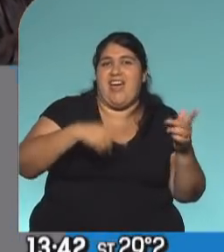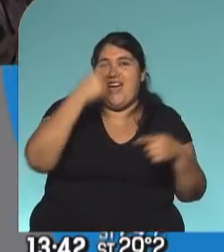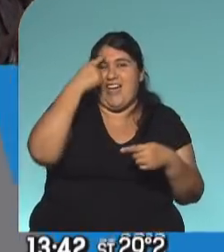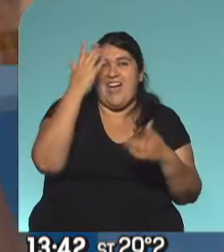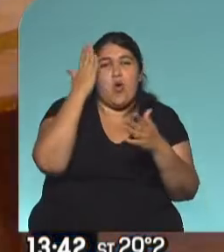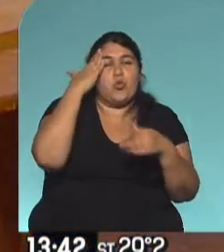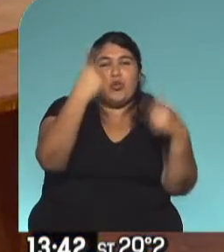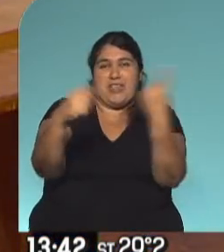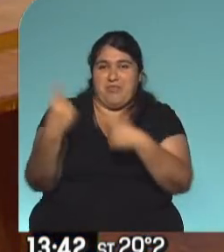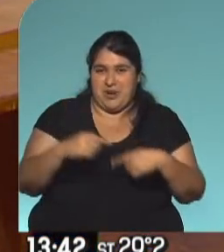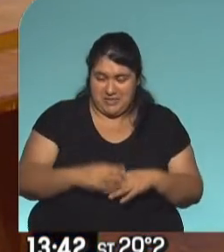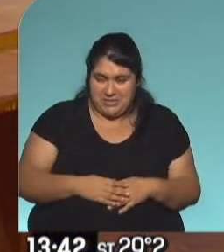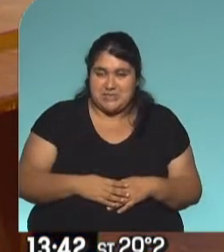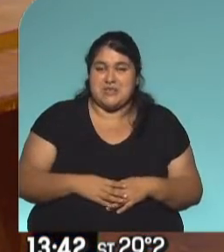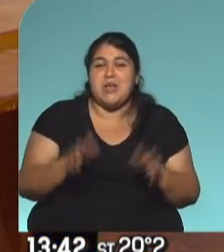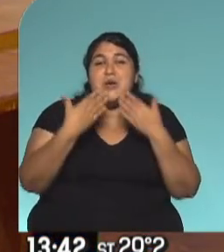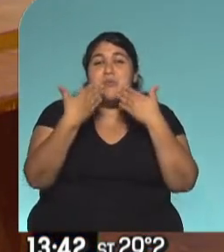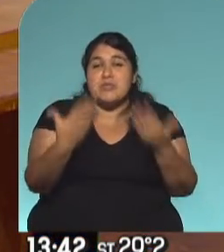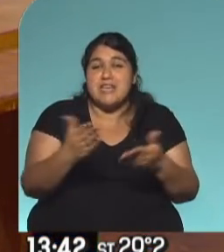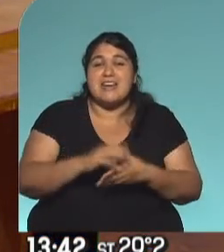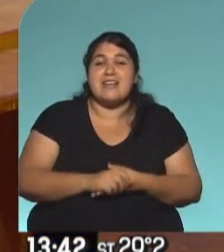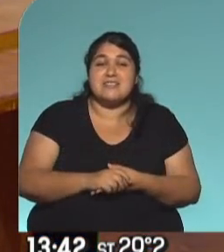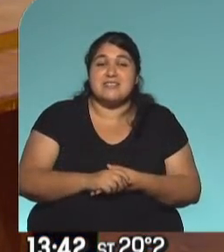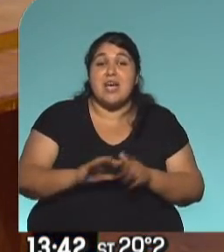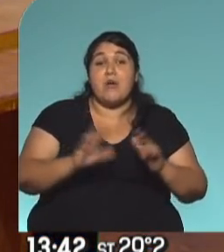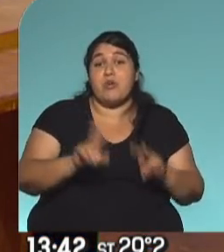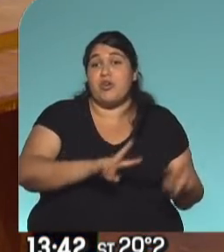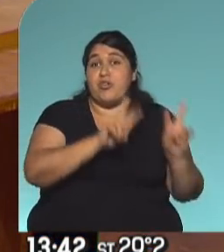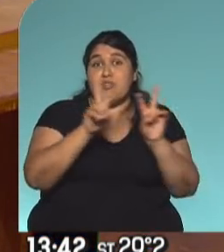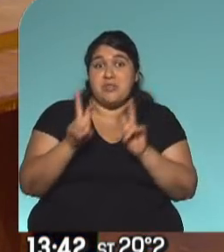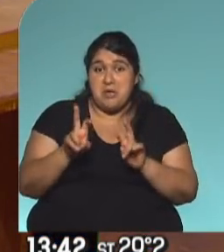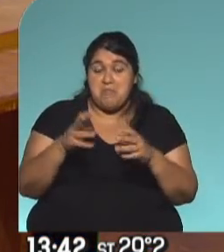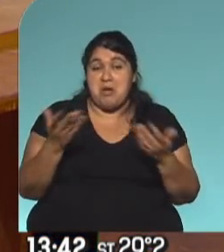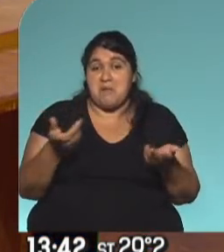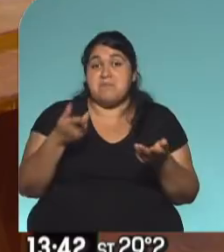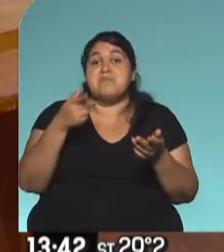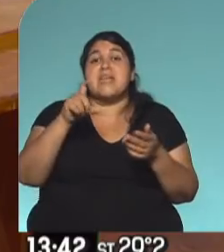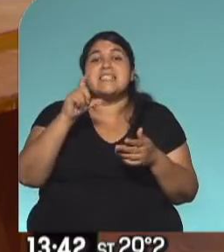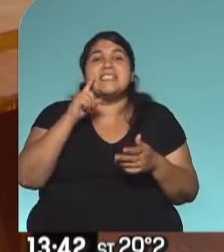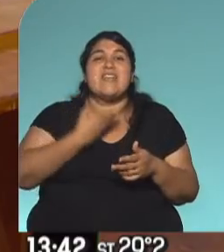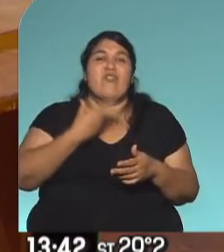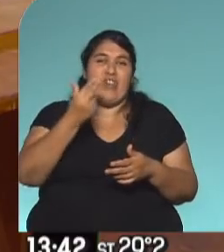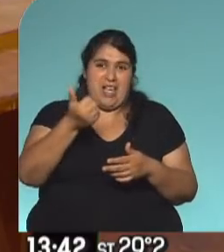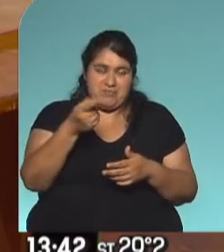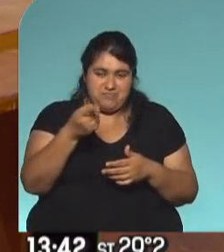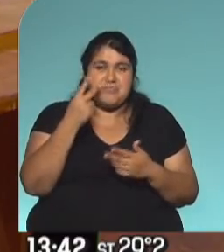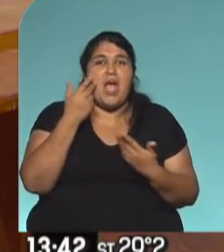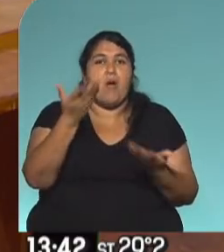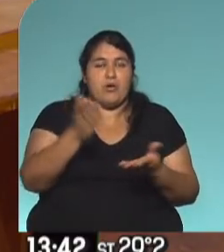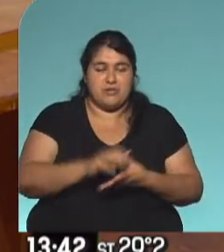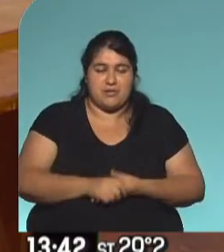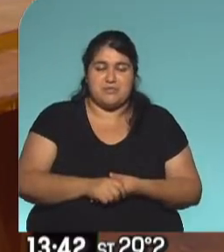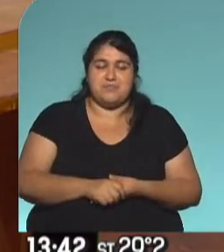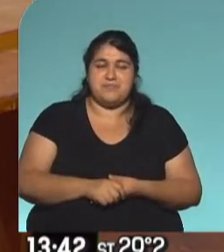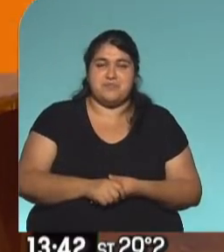gracias. Gracias, Fortunato. Y pasamos ya a la sección La Cifra. A ver cuál es la cifra elegida de